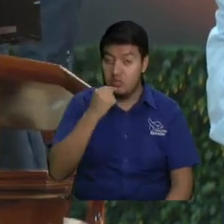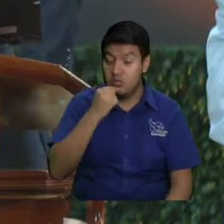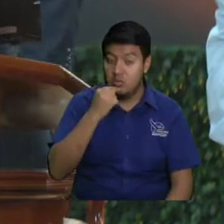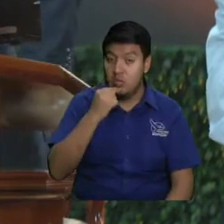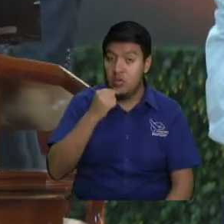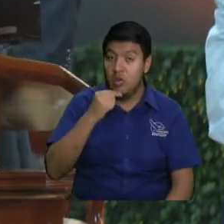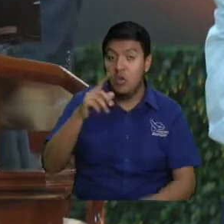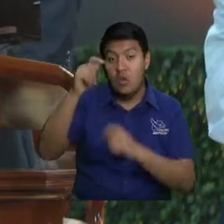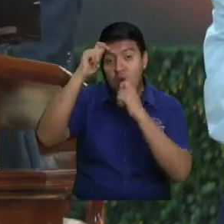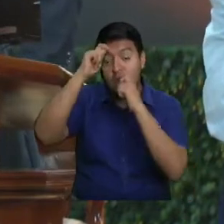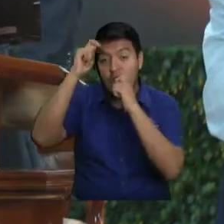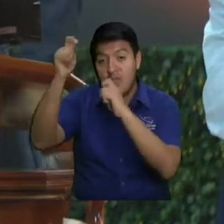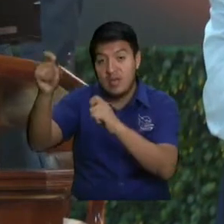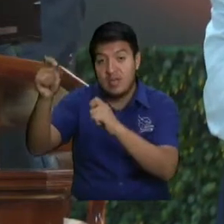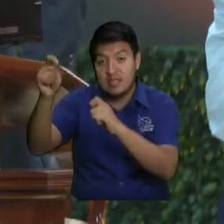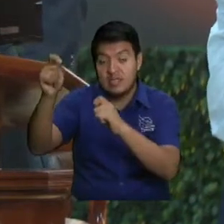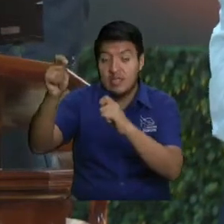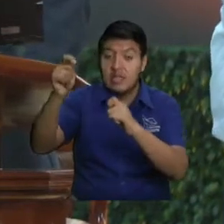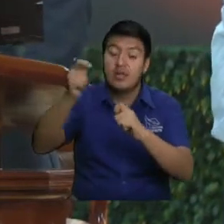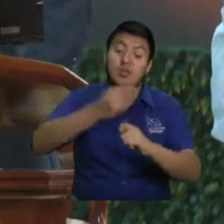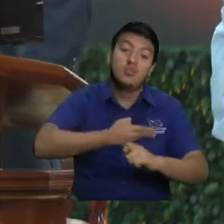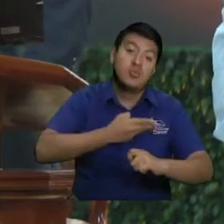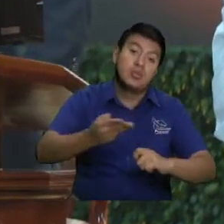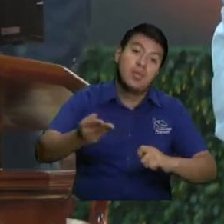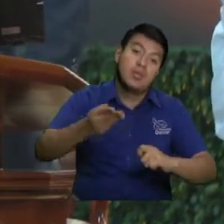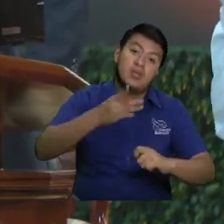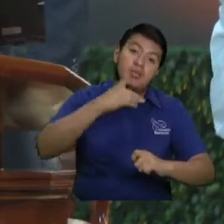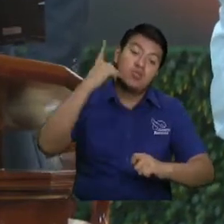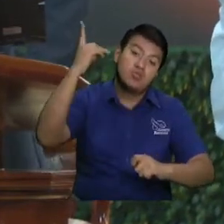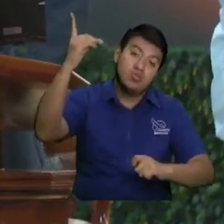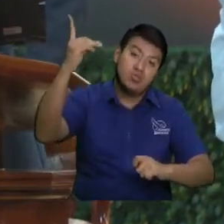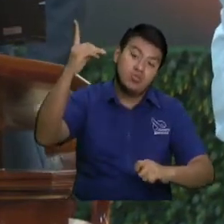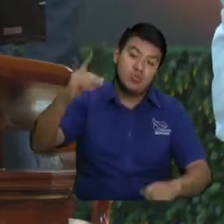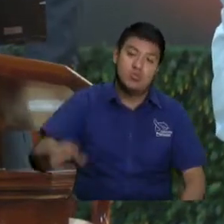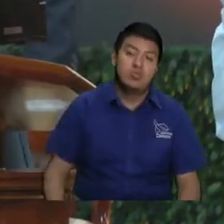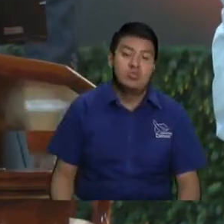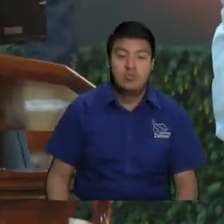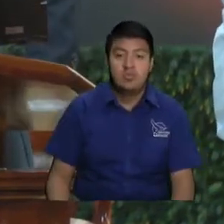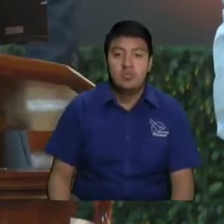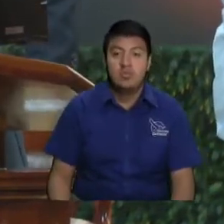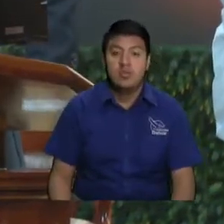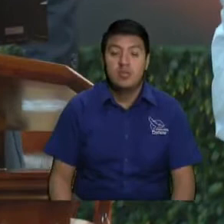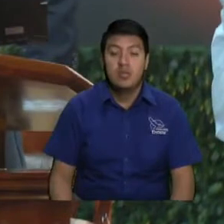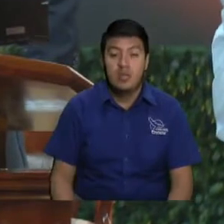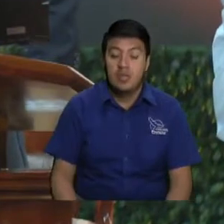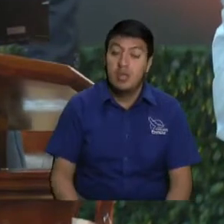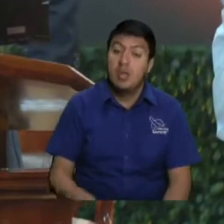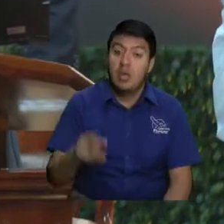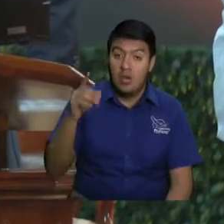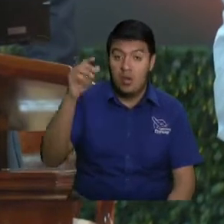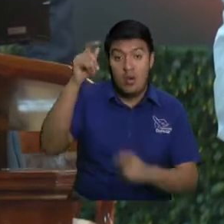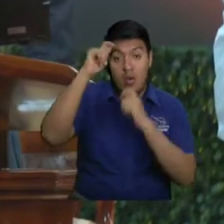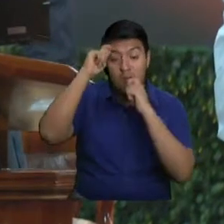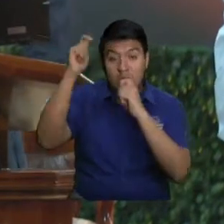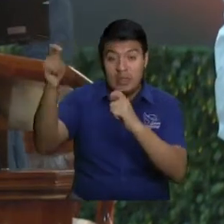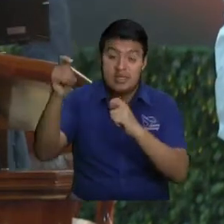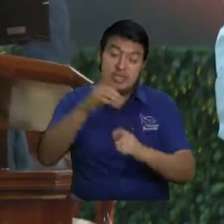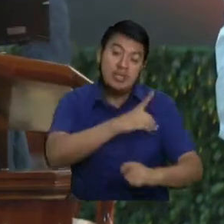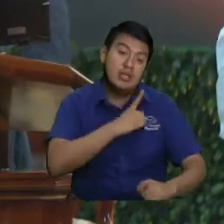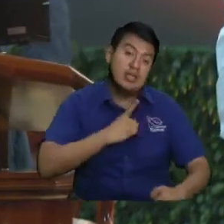El que cumple mandamientos implícitos obedece los deseos de Dios.